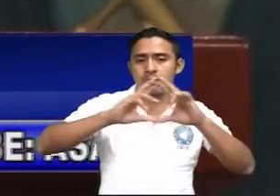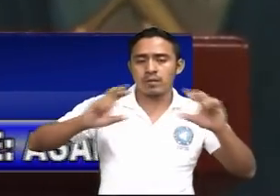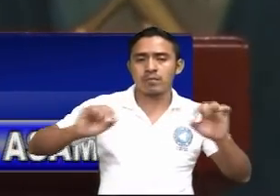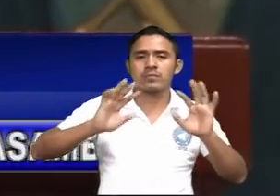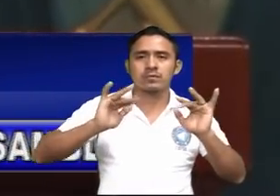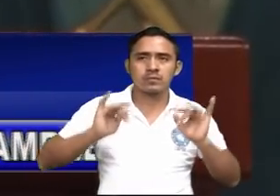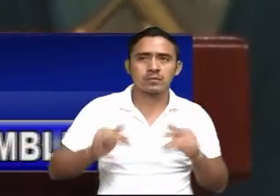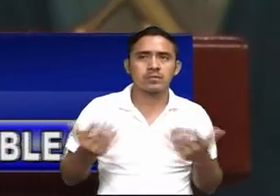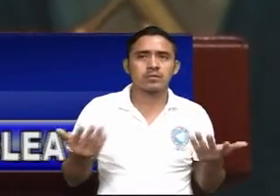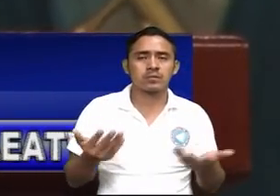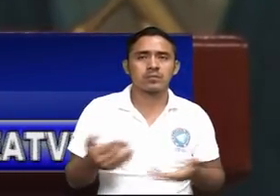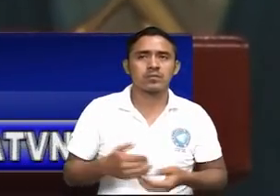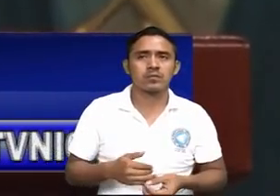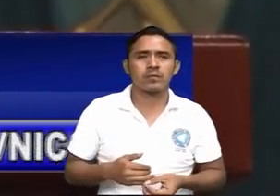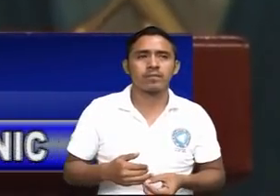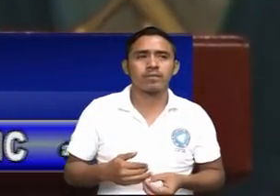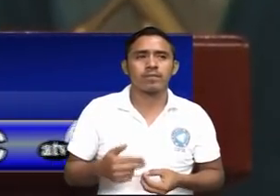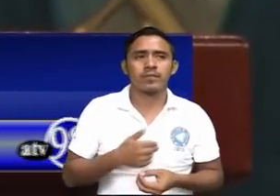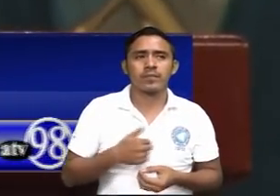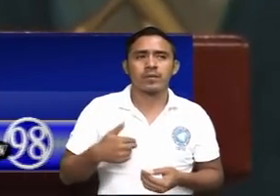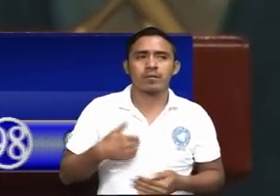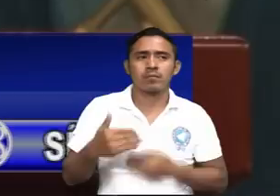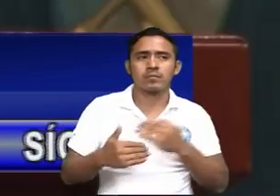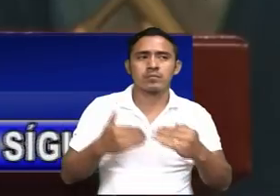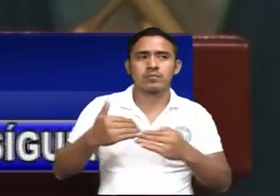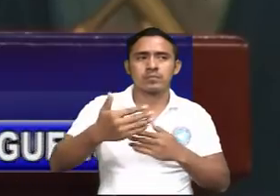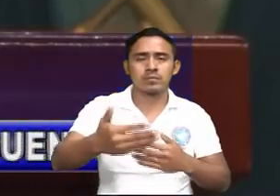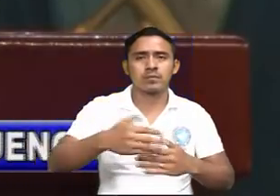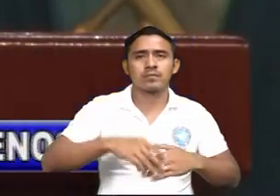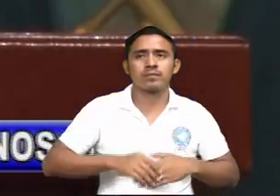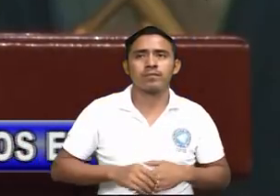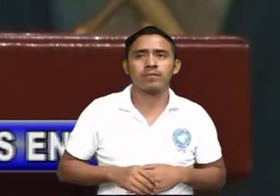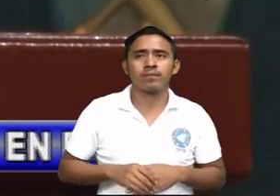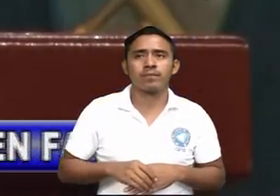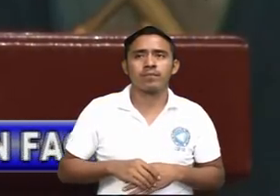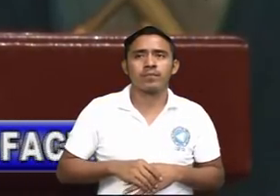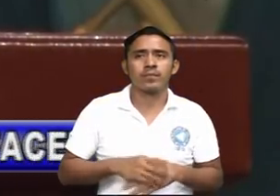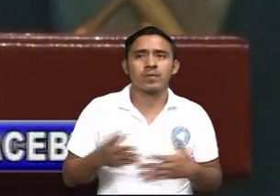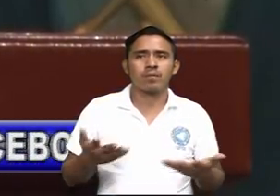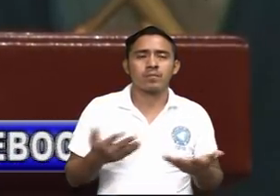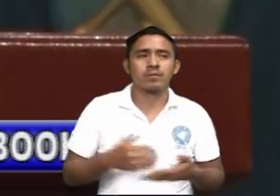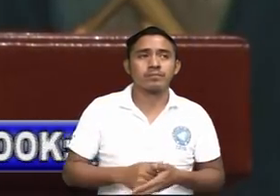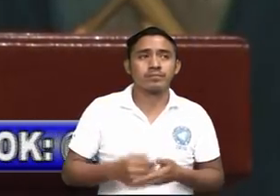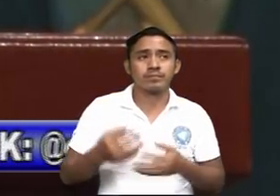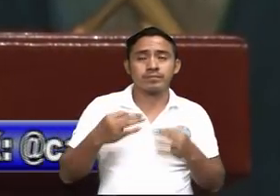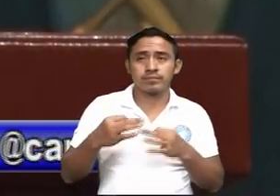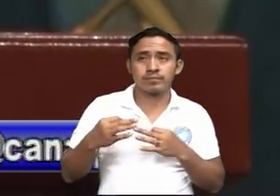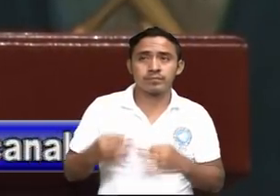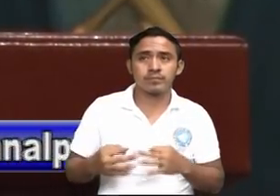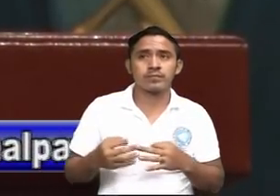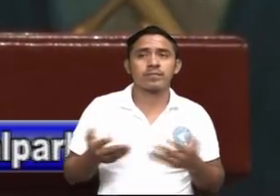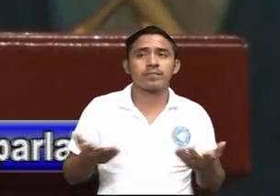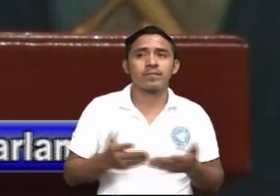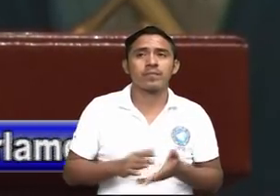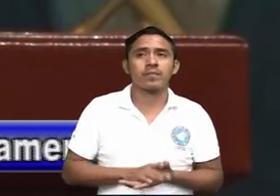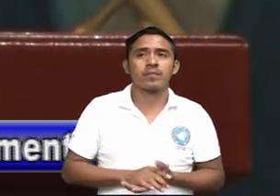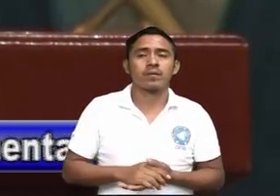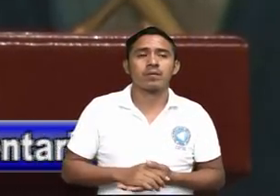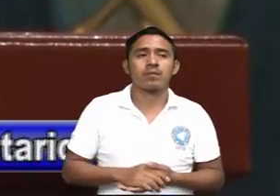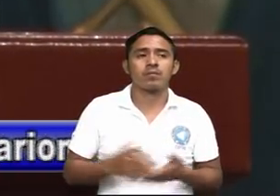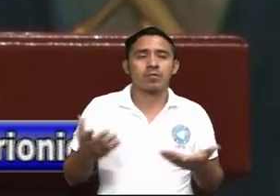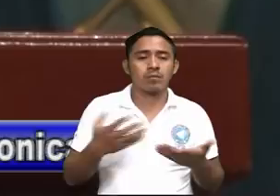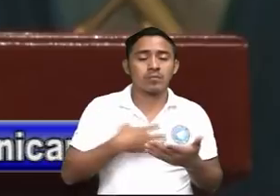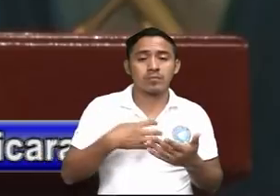hemos venido desarrollando un proceso que ha venido llamándose un proceso y un modelo